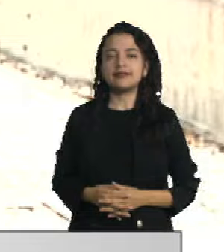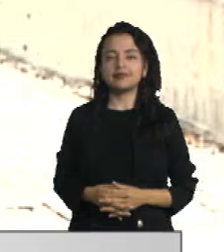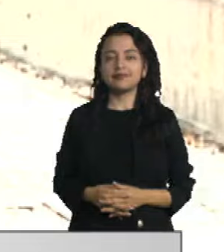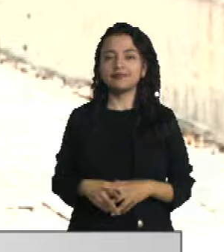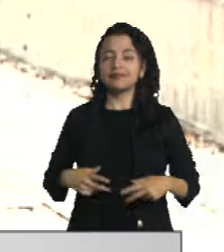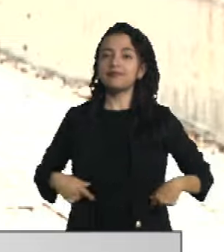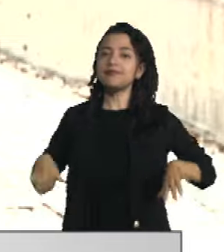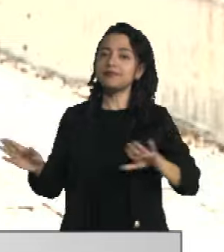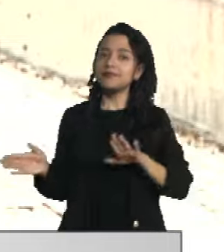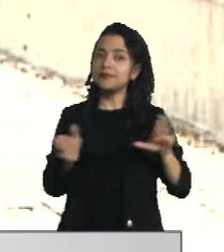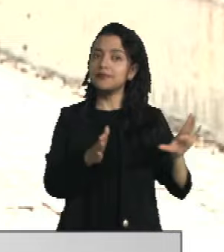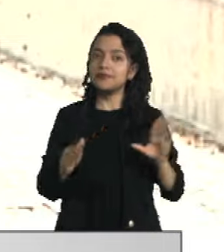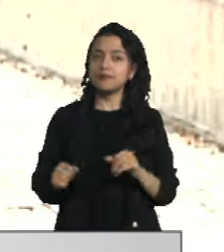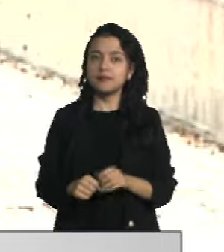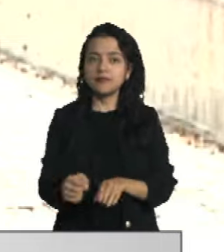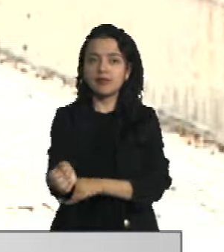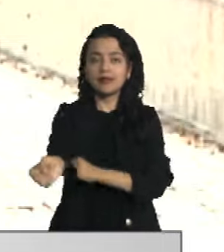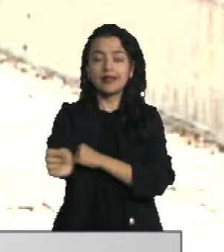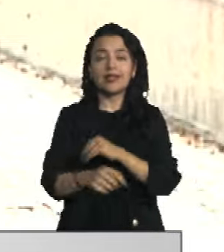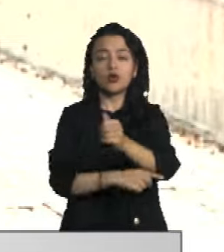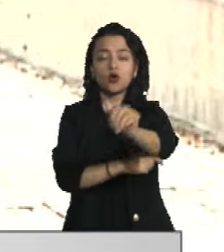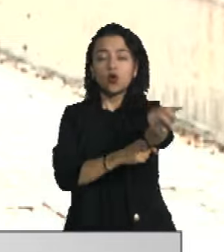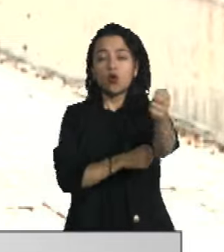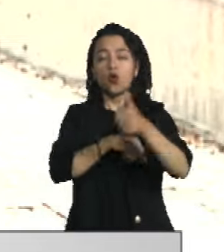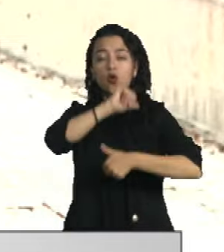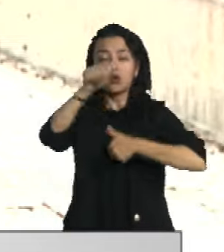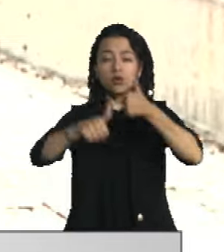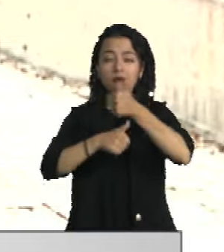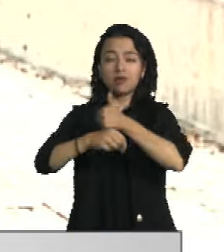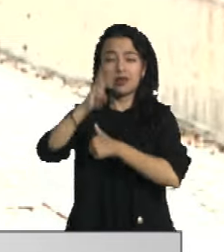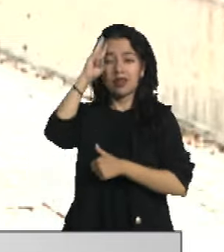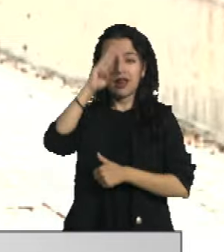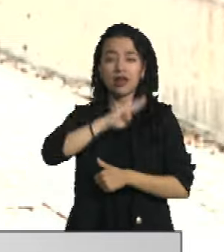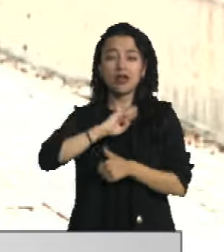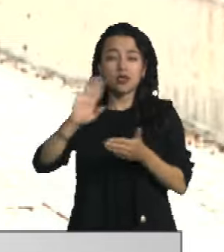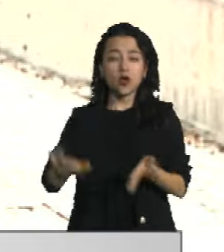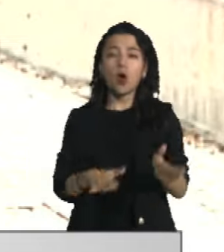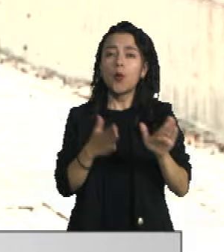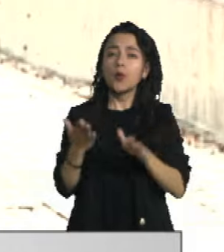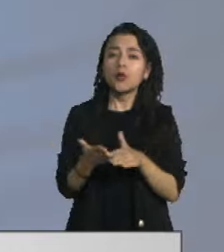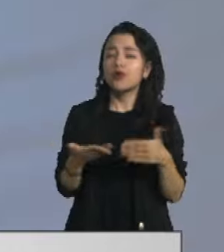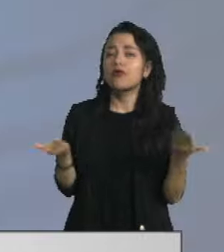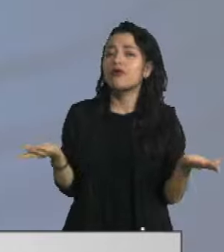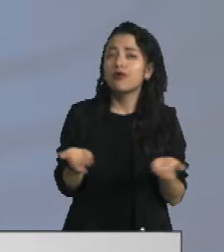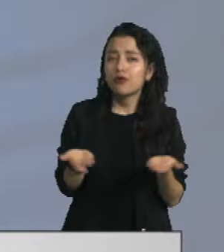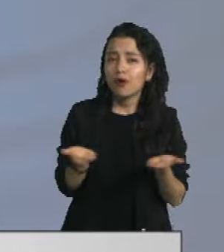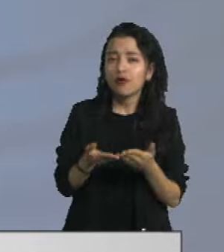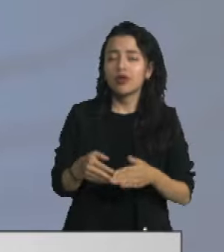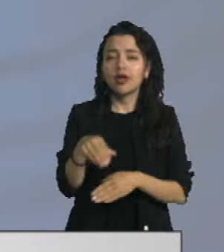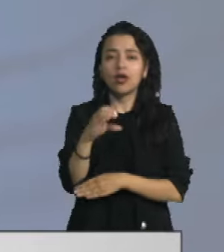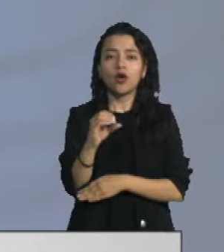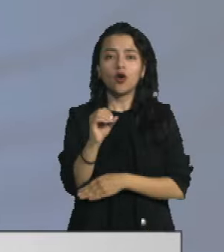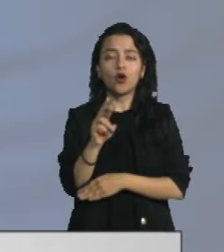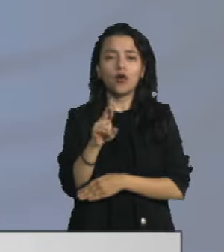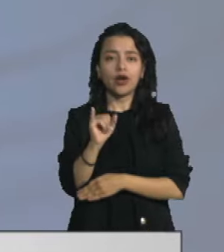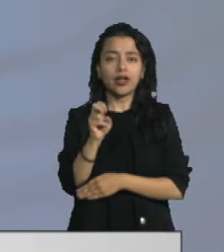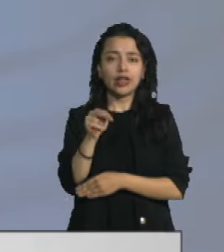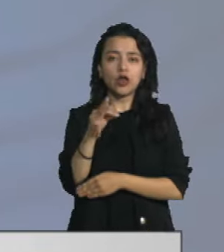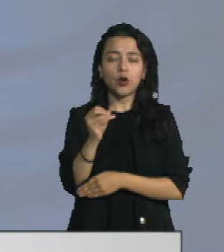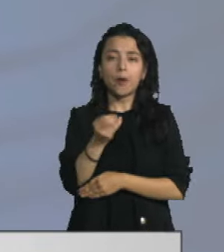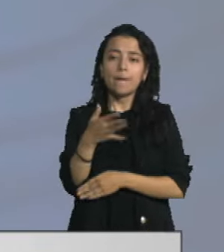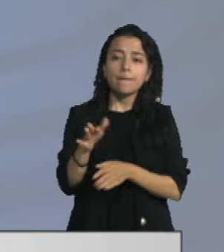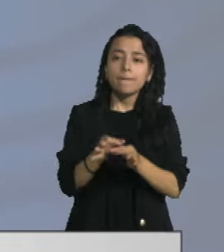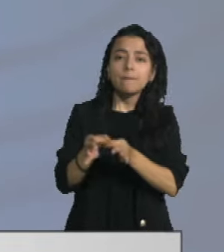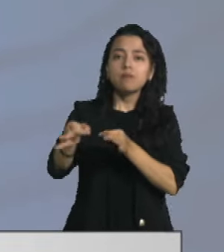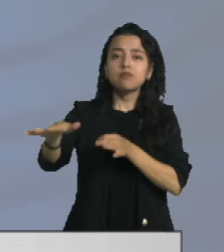Y cambiamos de tema porque un suboficial del ejército fue asesinado en la vereda Corinto del municipio de Pueblo Rico, en Antioquia. Se trata